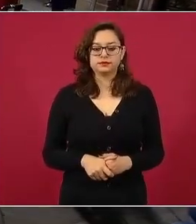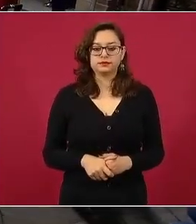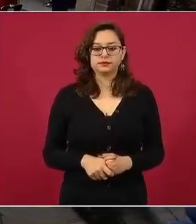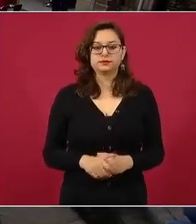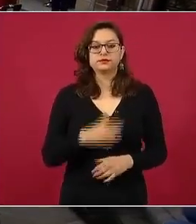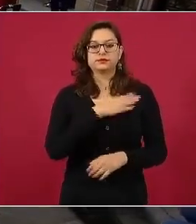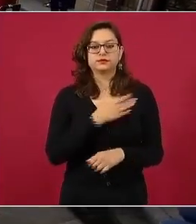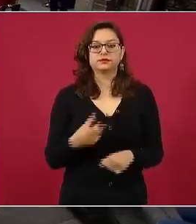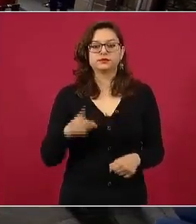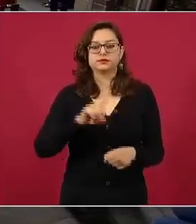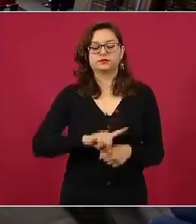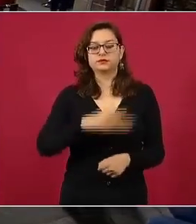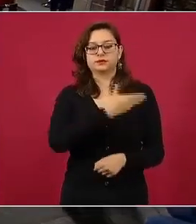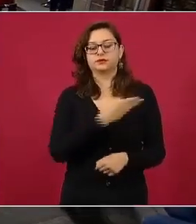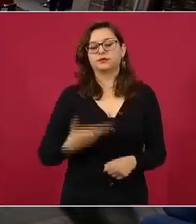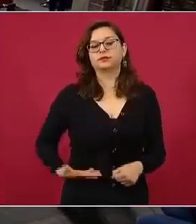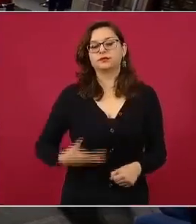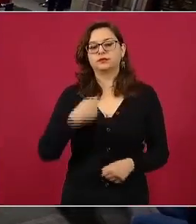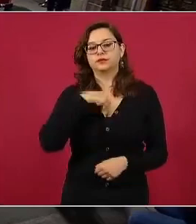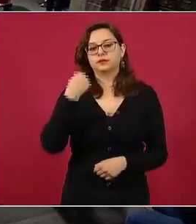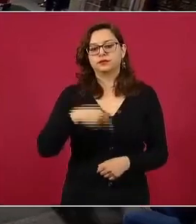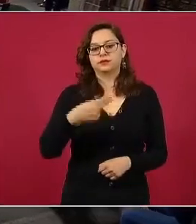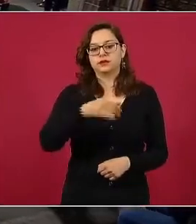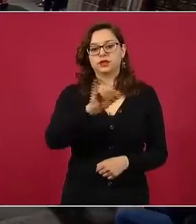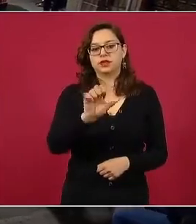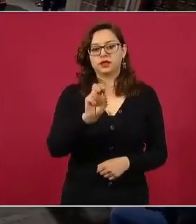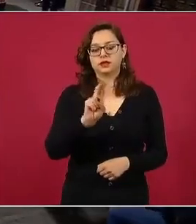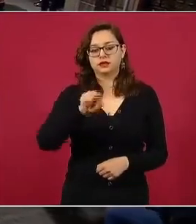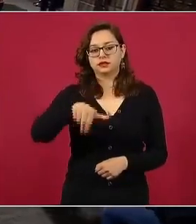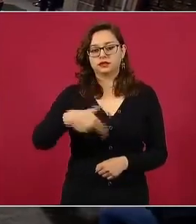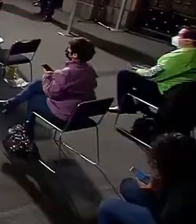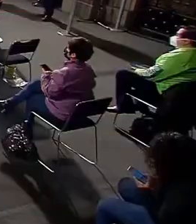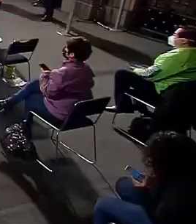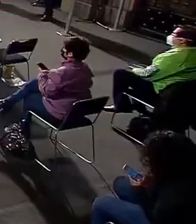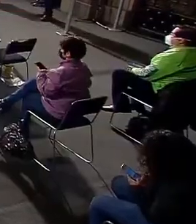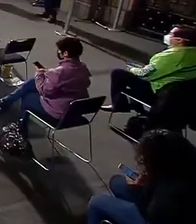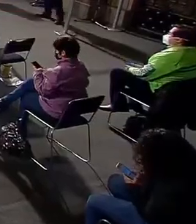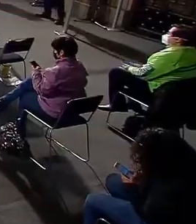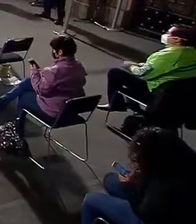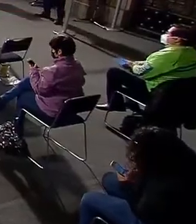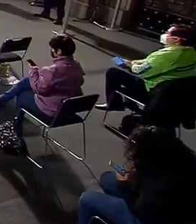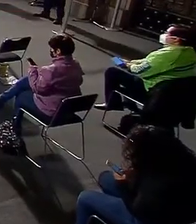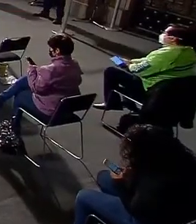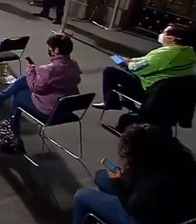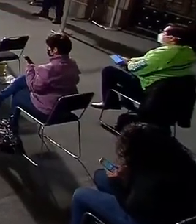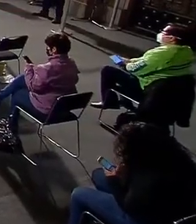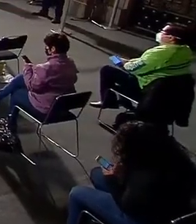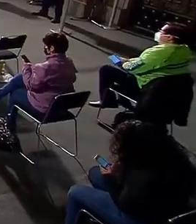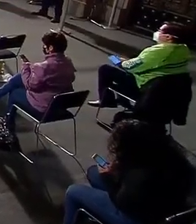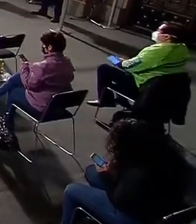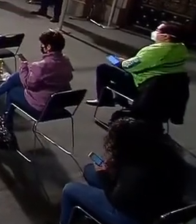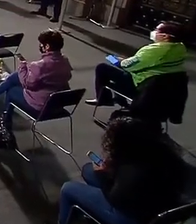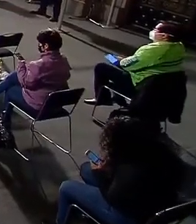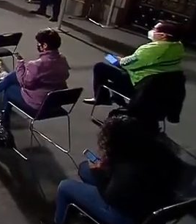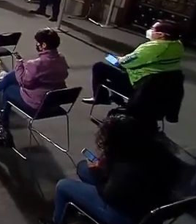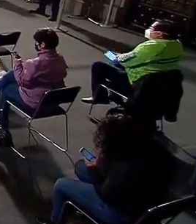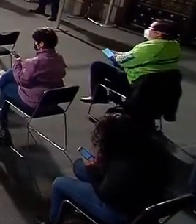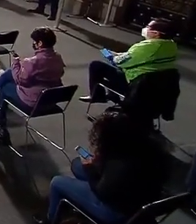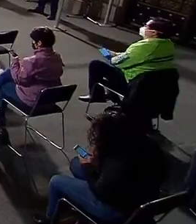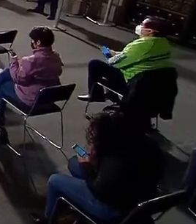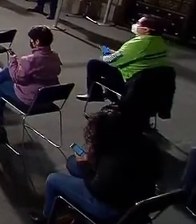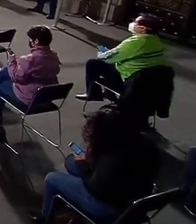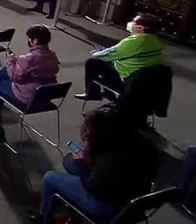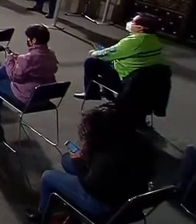Buenos días, presidente. Hans Salazar, de Noticiero en Redes. Preguntarle, el día de ayer ya hubo una